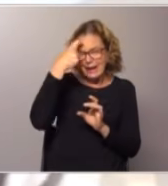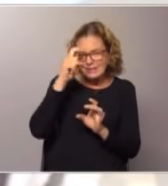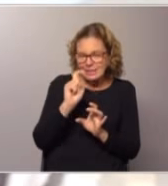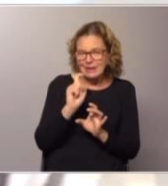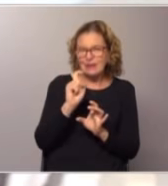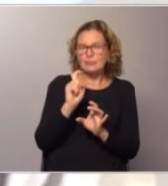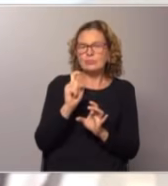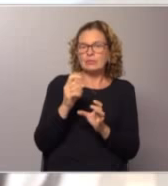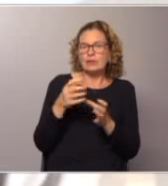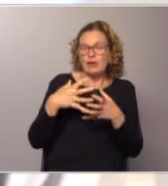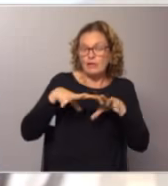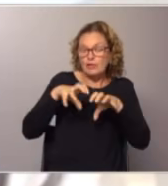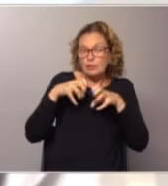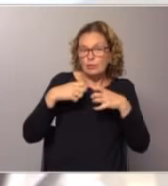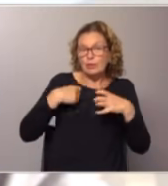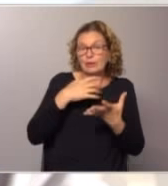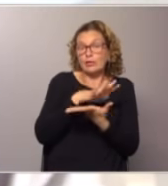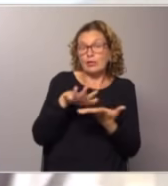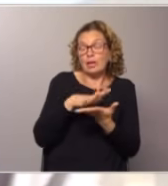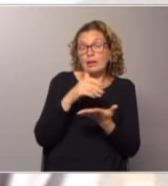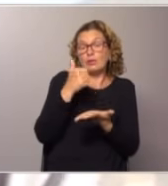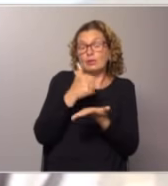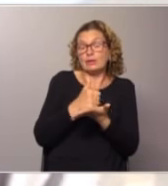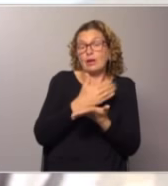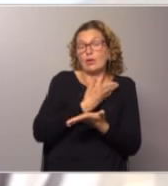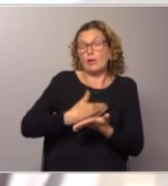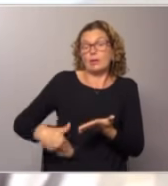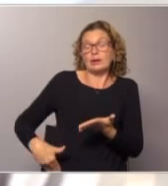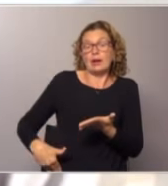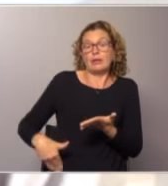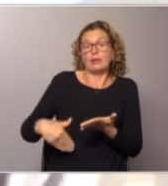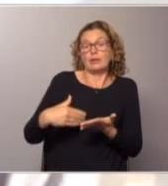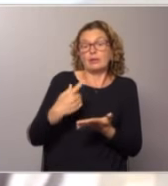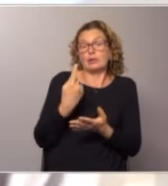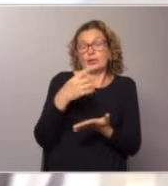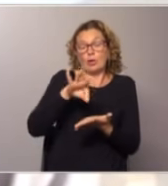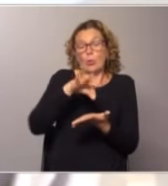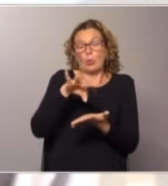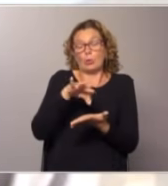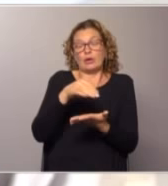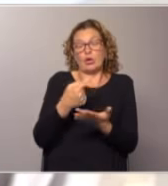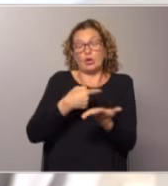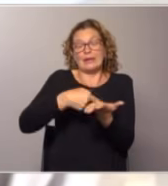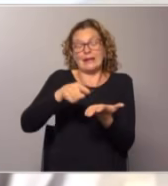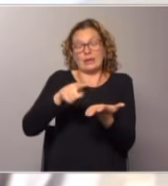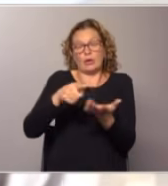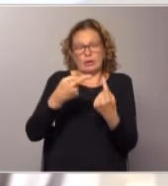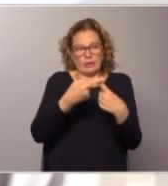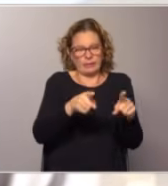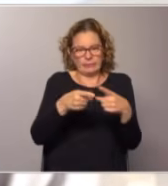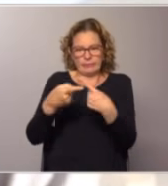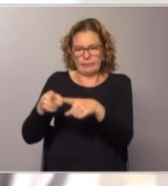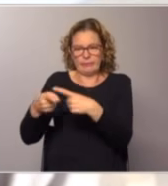vivimos en sociedades que no están gobernadas de este único de un único centro sino que tienen diversos